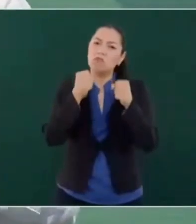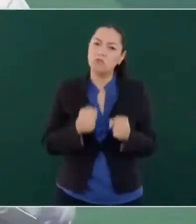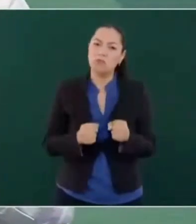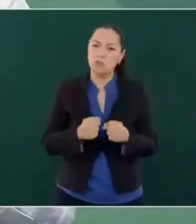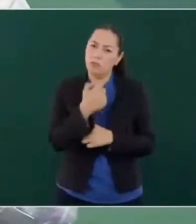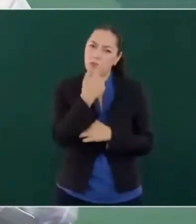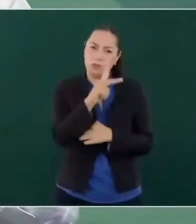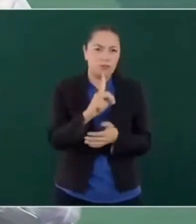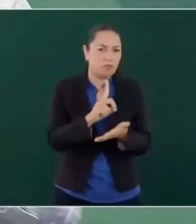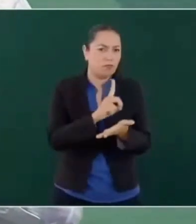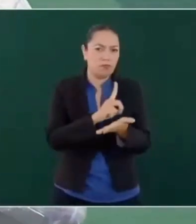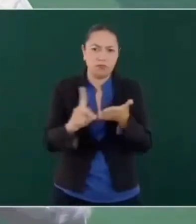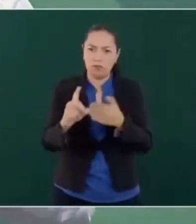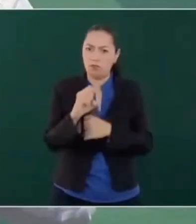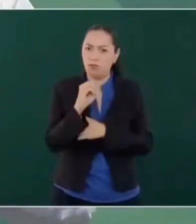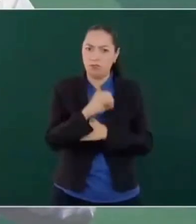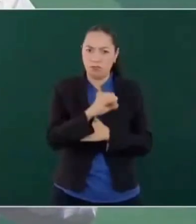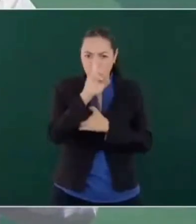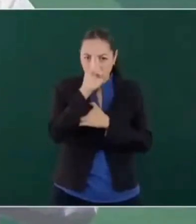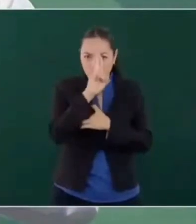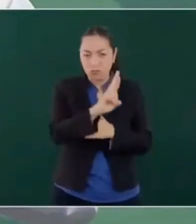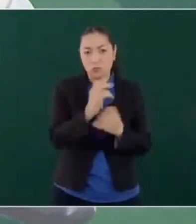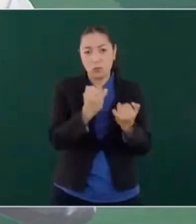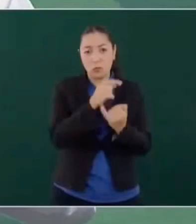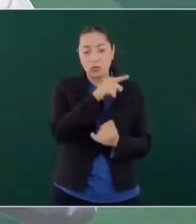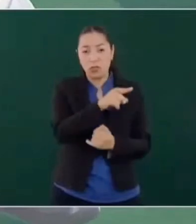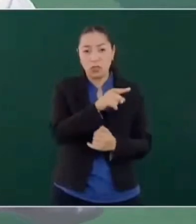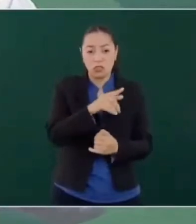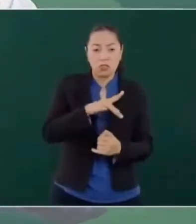derecho a disentir.